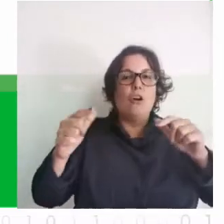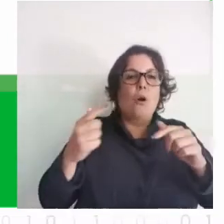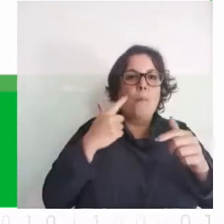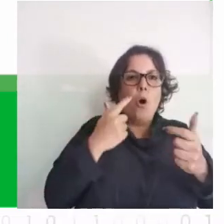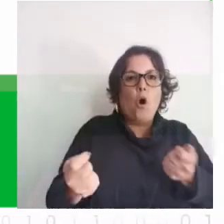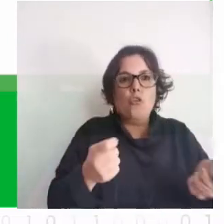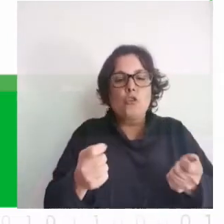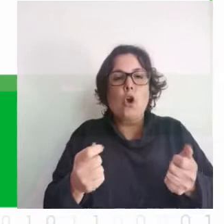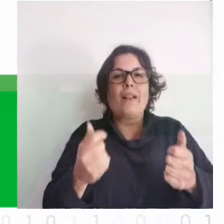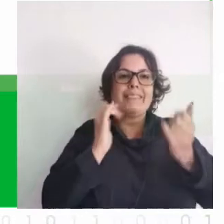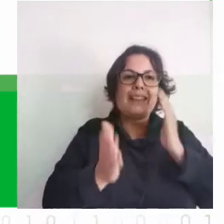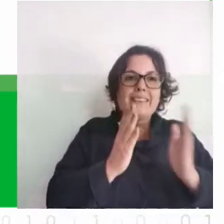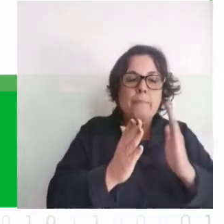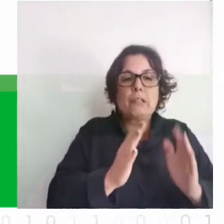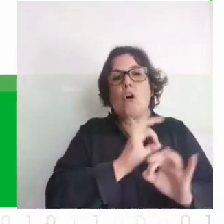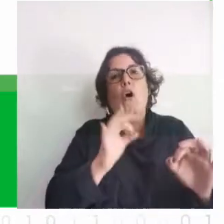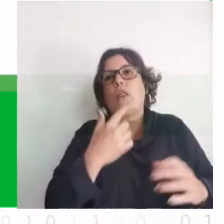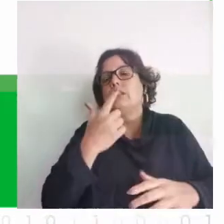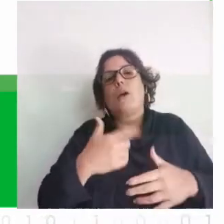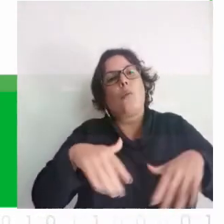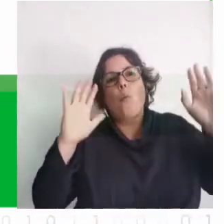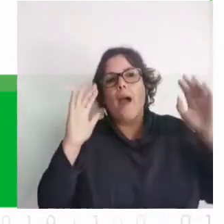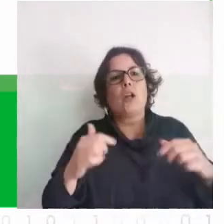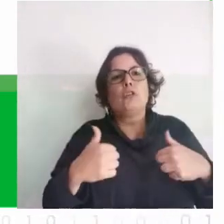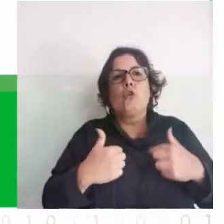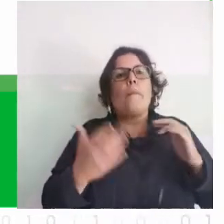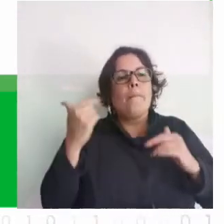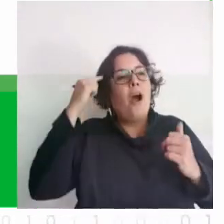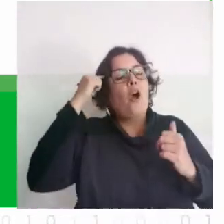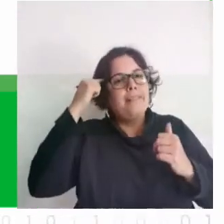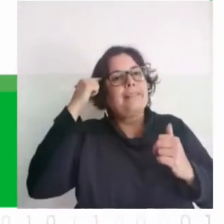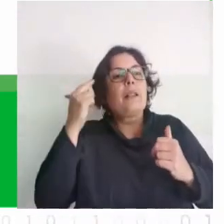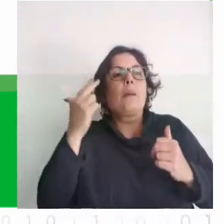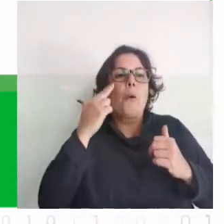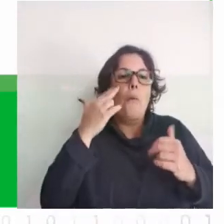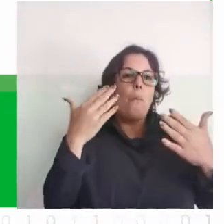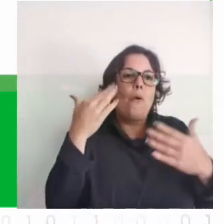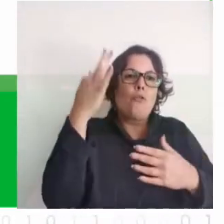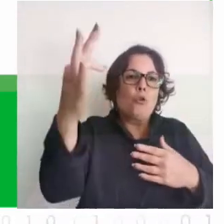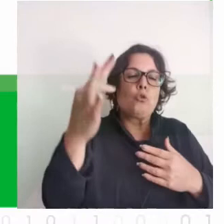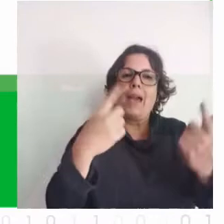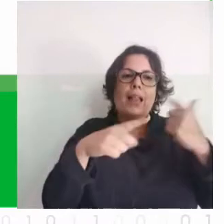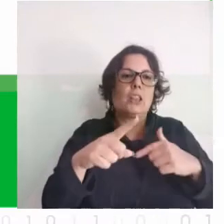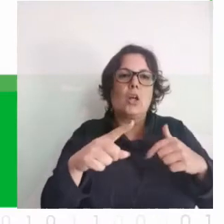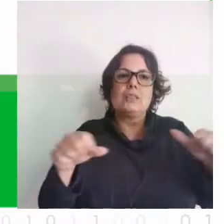podemos tener tratamientos o a veces podemos decir, bueno, estoy como más consciente de este problema que puedo llegar a tener, entonces me voy a hacer